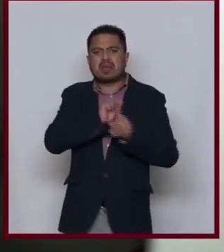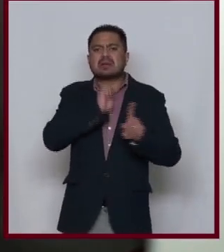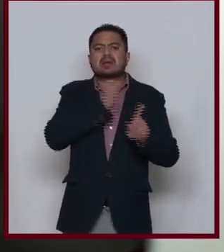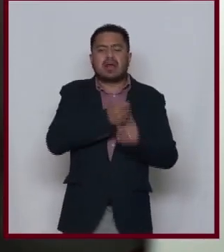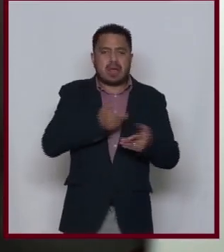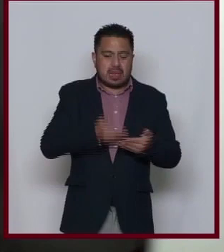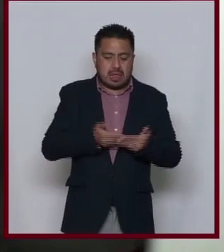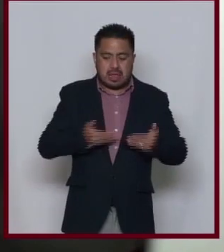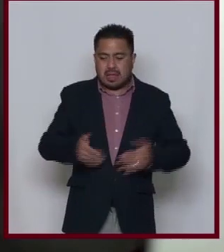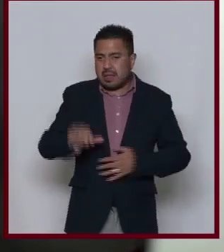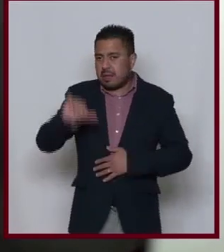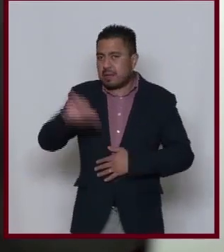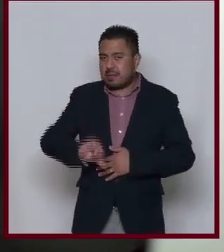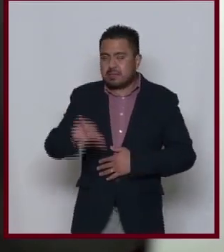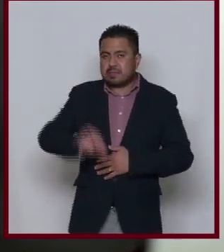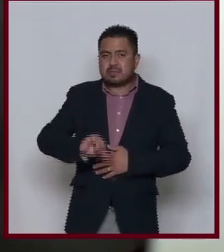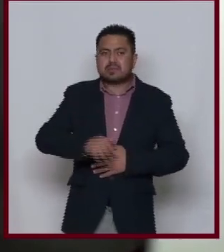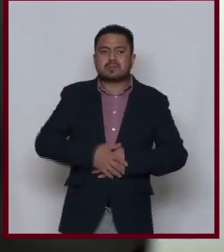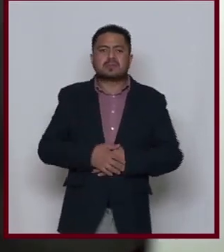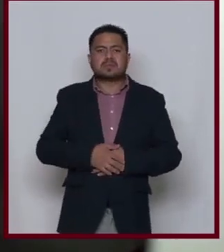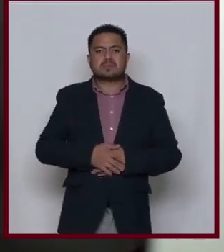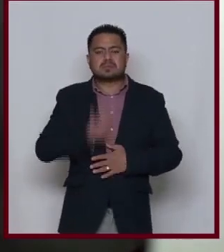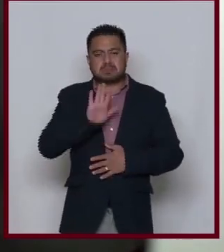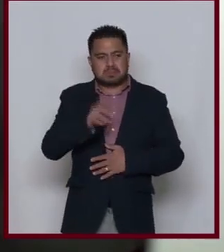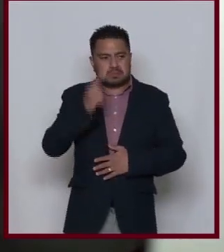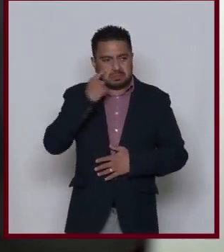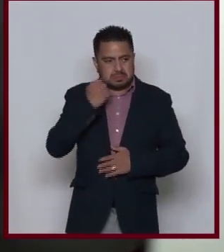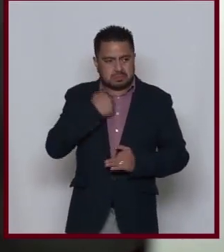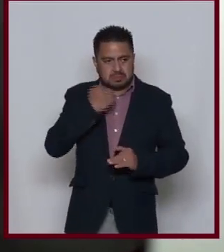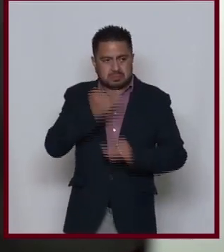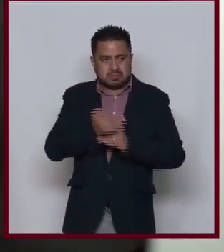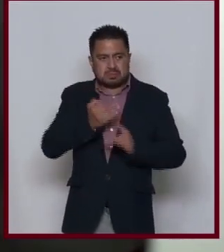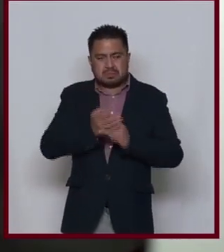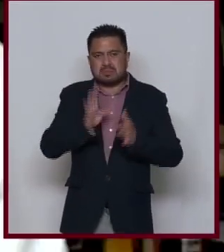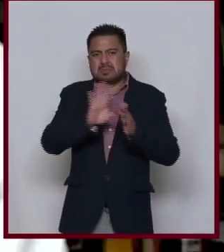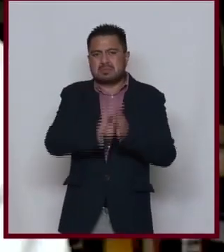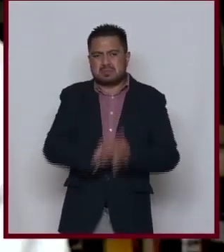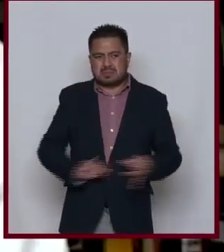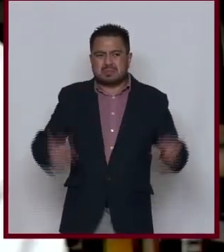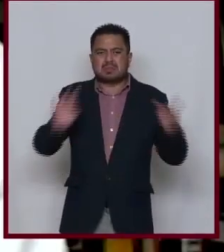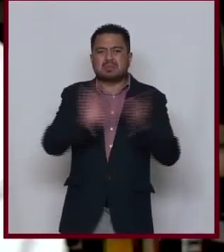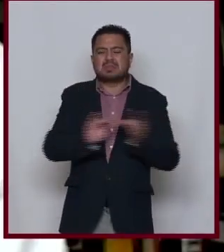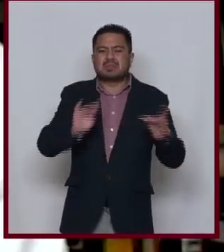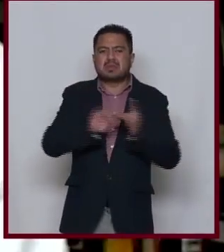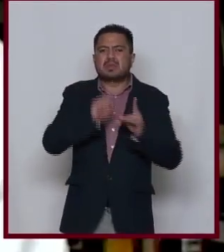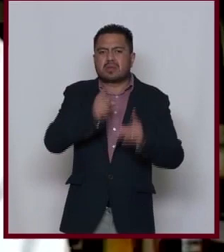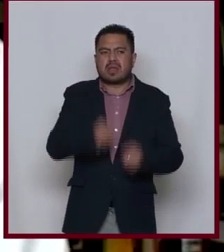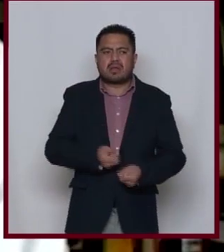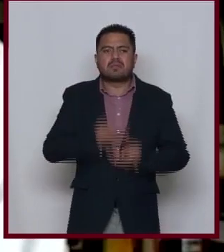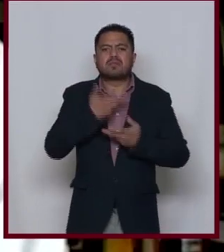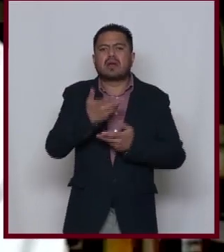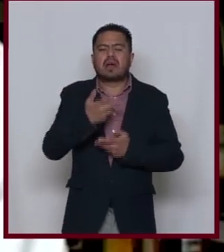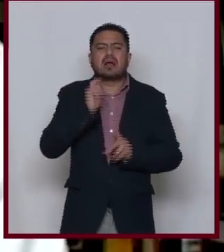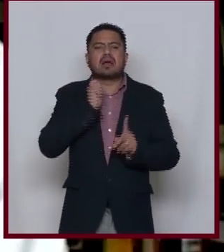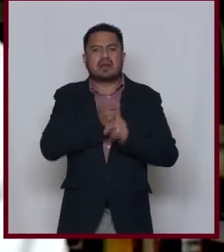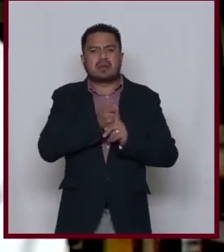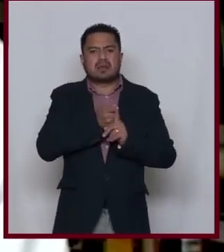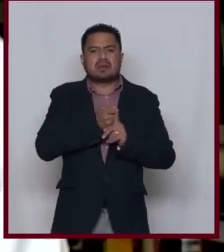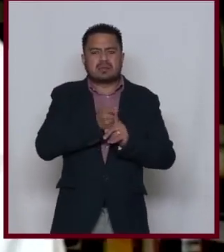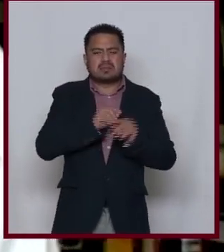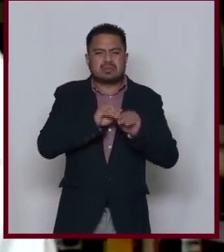es actualmente. Fíjese, yo aquí le voy a decir una frase de